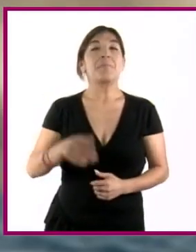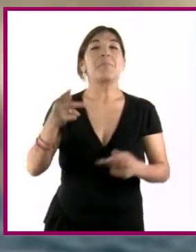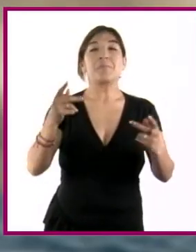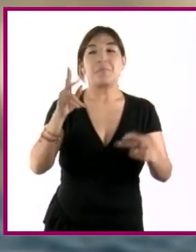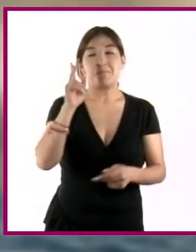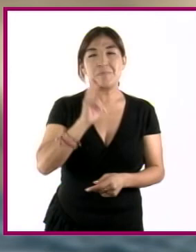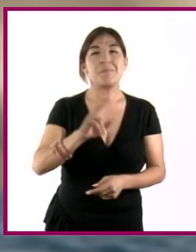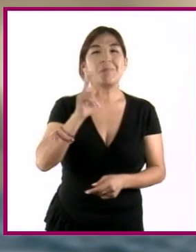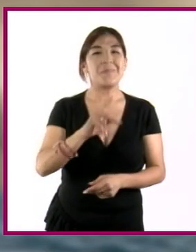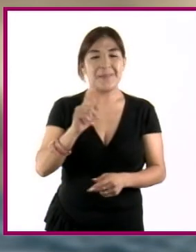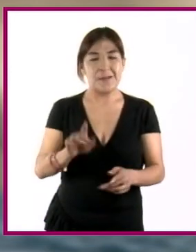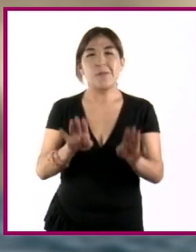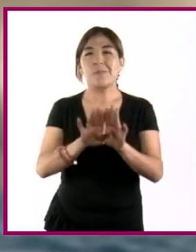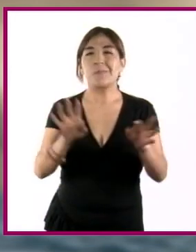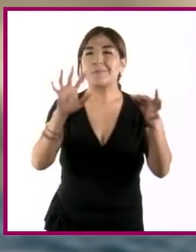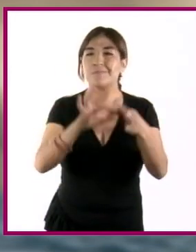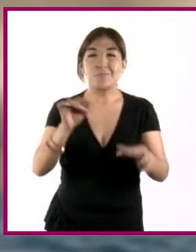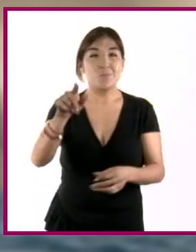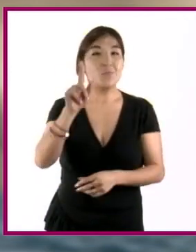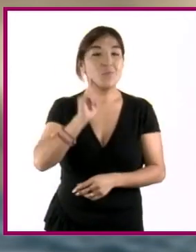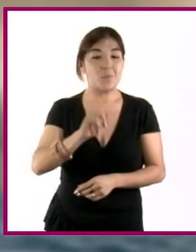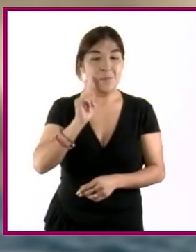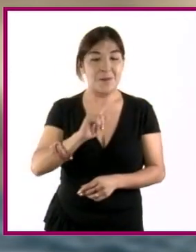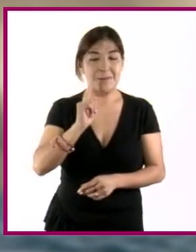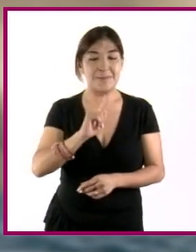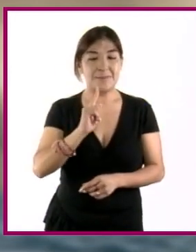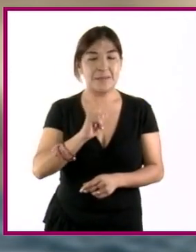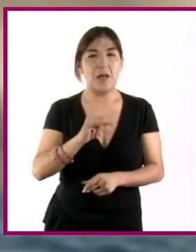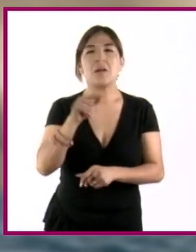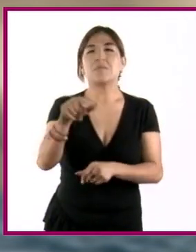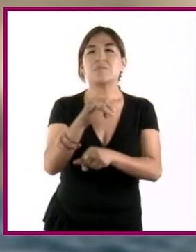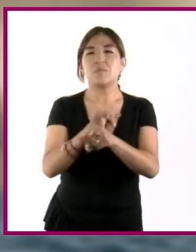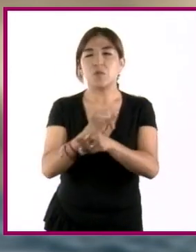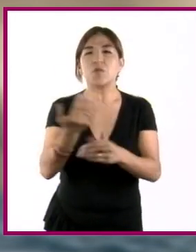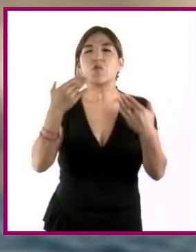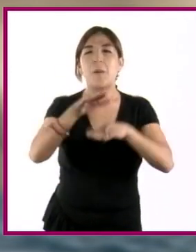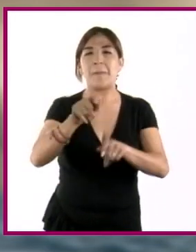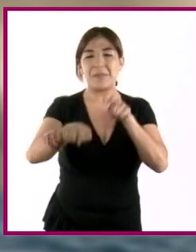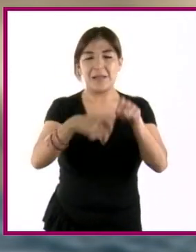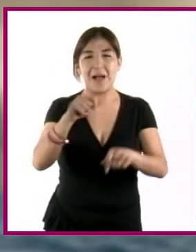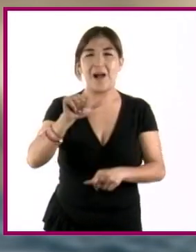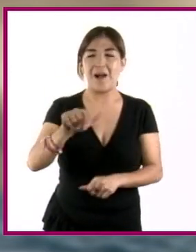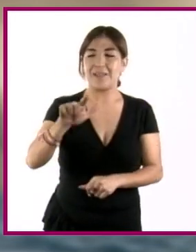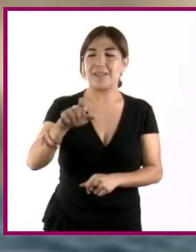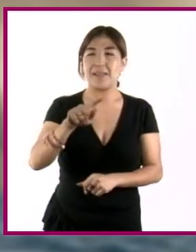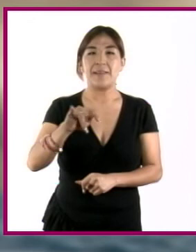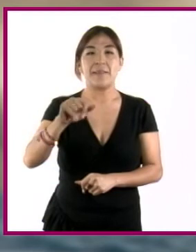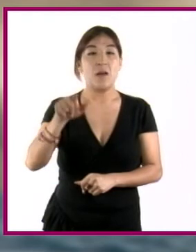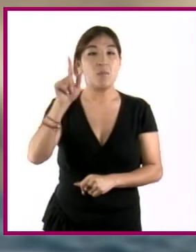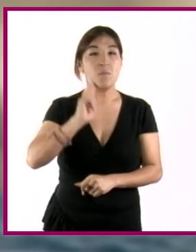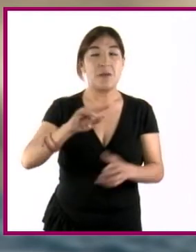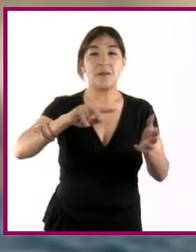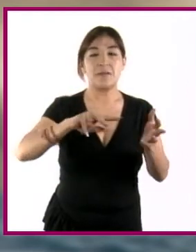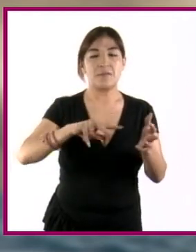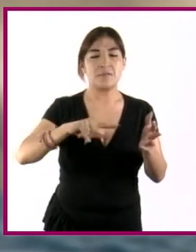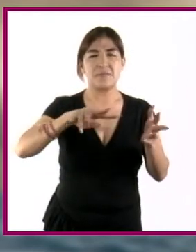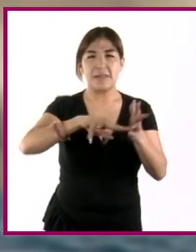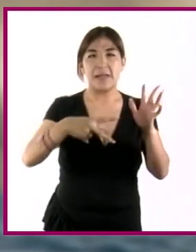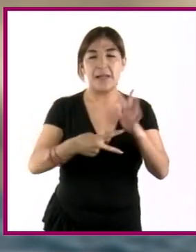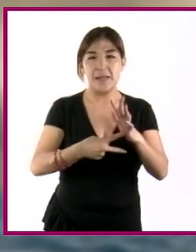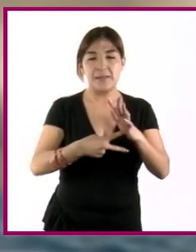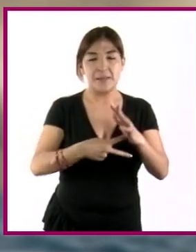en contaminación por plástico. Ella es la doctora Aletia Vázquez, ingeniera química por la UAM